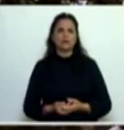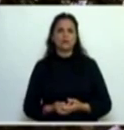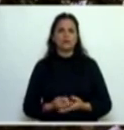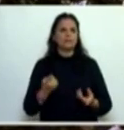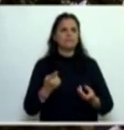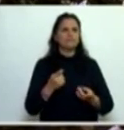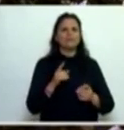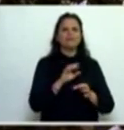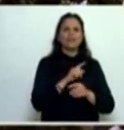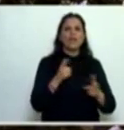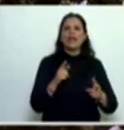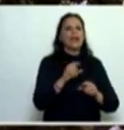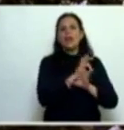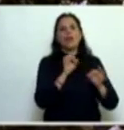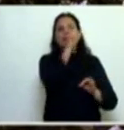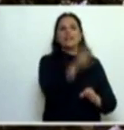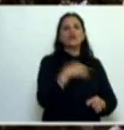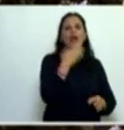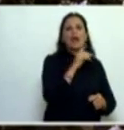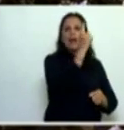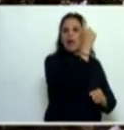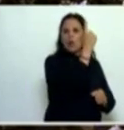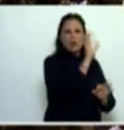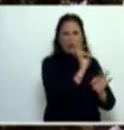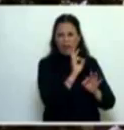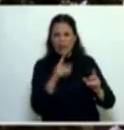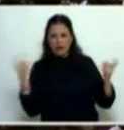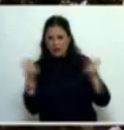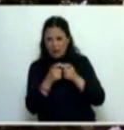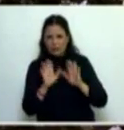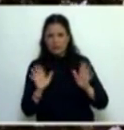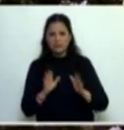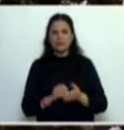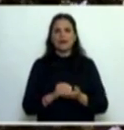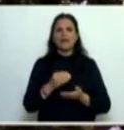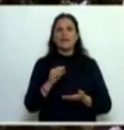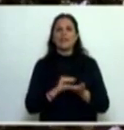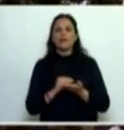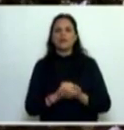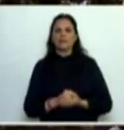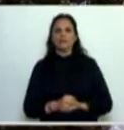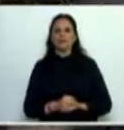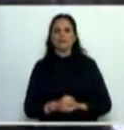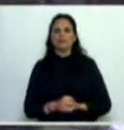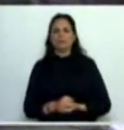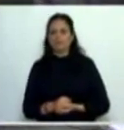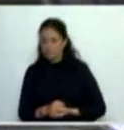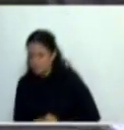Y sin oradores individuales. Eso fue lo que se acordó en la labor parlamentaria, exactamente. Diputado Feletti.